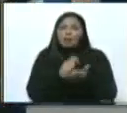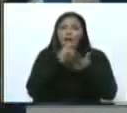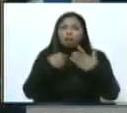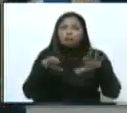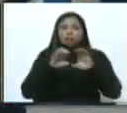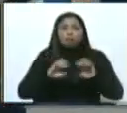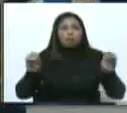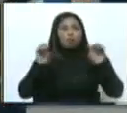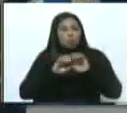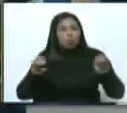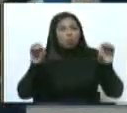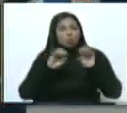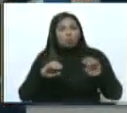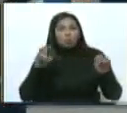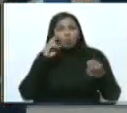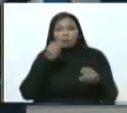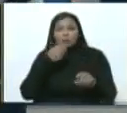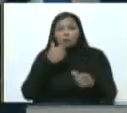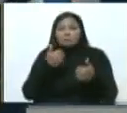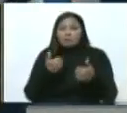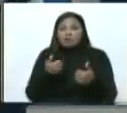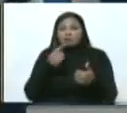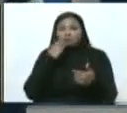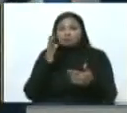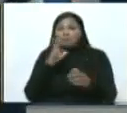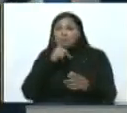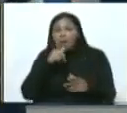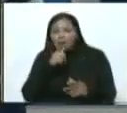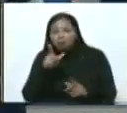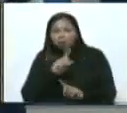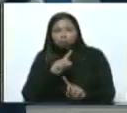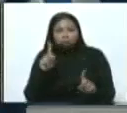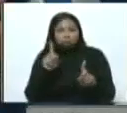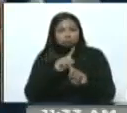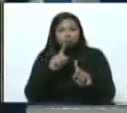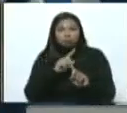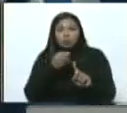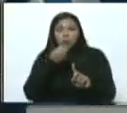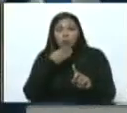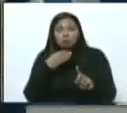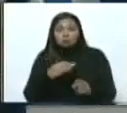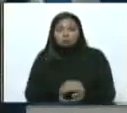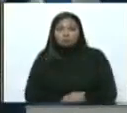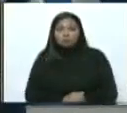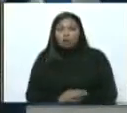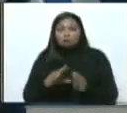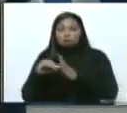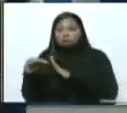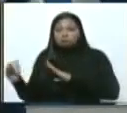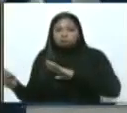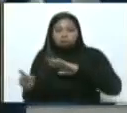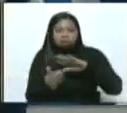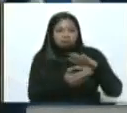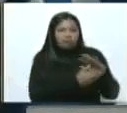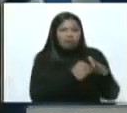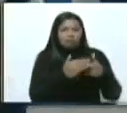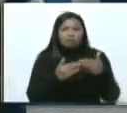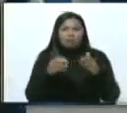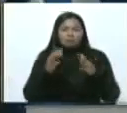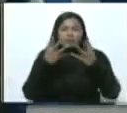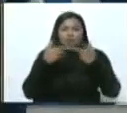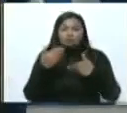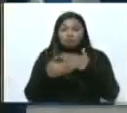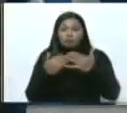tubos. Ojo, en buen estado, no son chatarras, del desmantelamiento que están haciendo de la